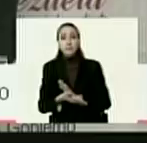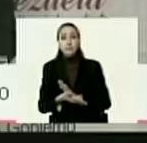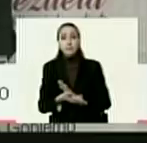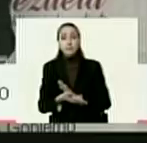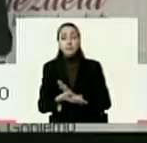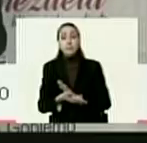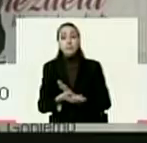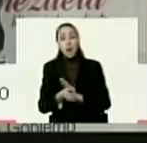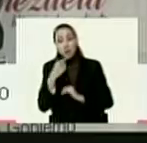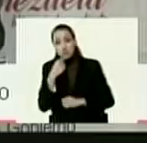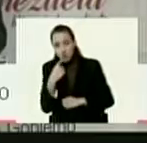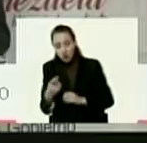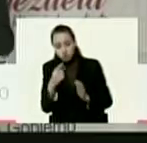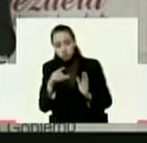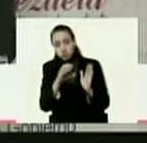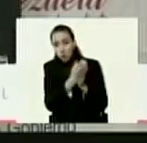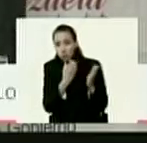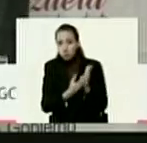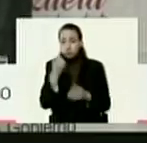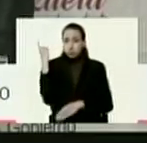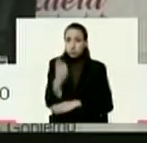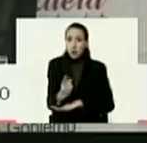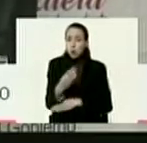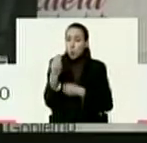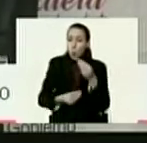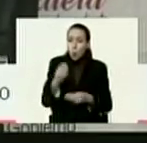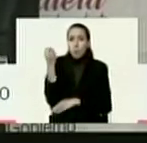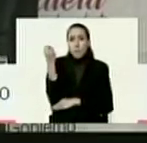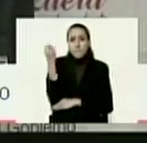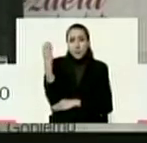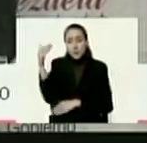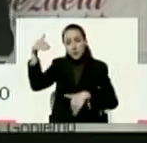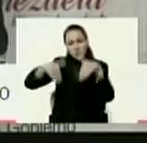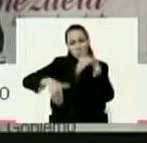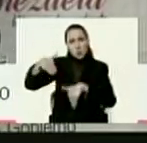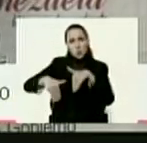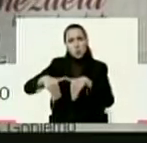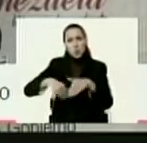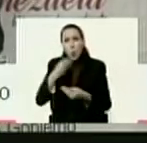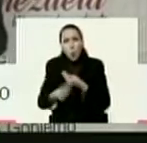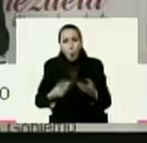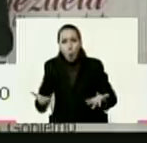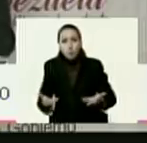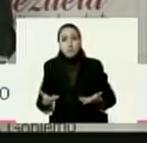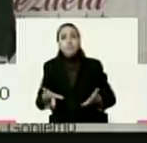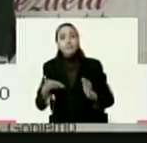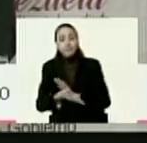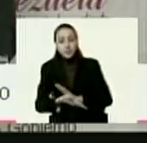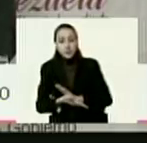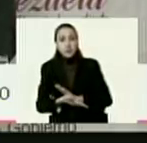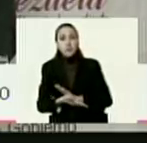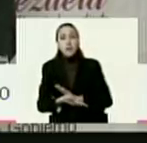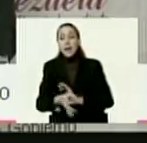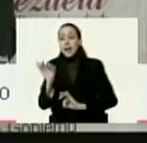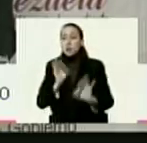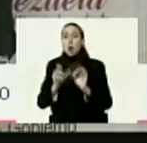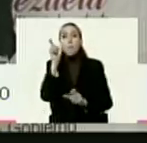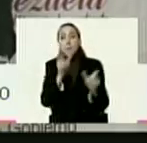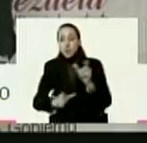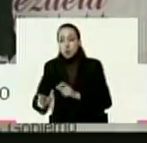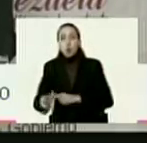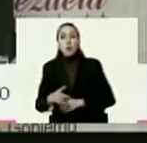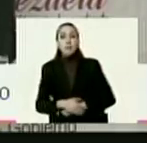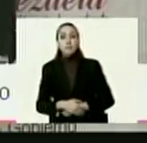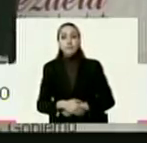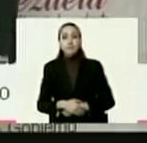Constitución establece, cómo se convoca la Asamblea Nacional Constituyente, las elecciones que condujeron a la elección de los, a la selección de los constituyentes.